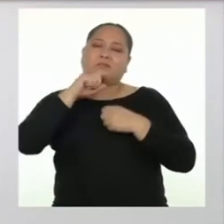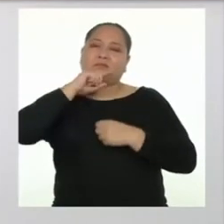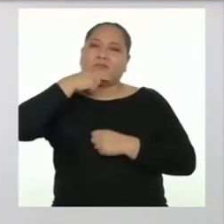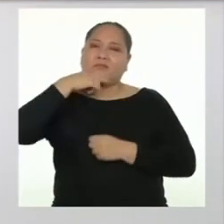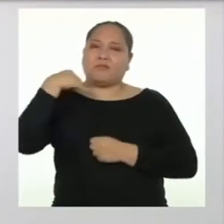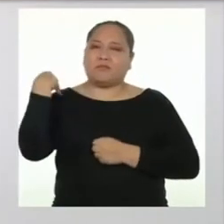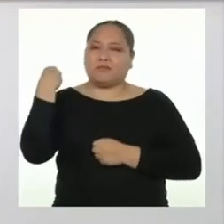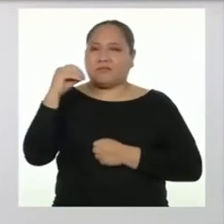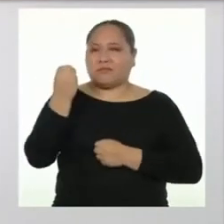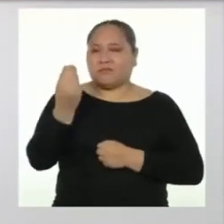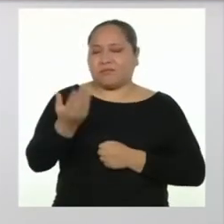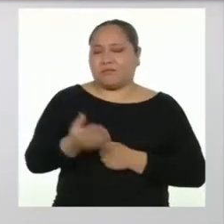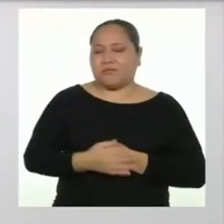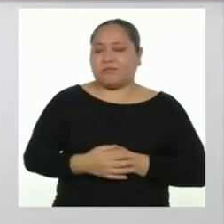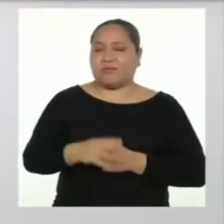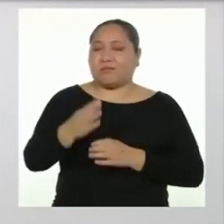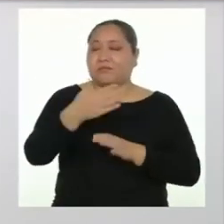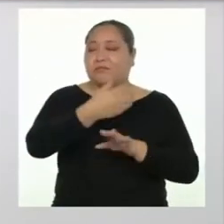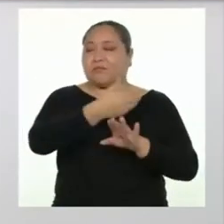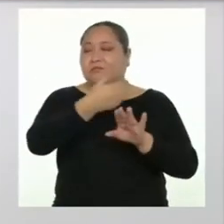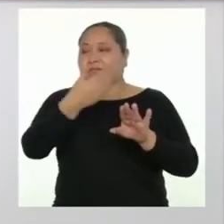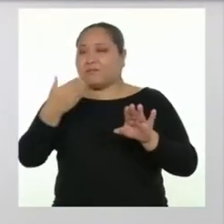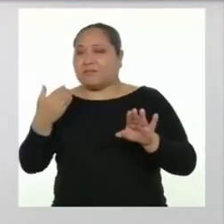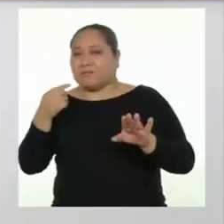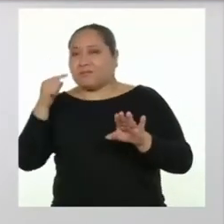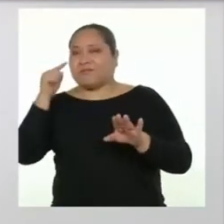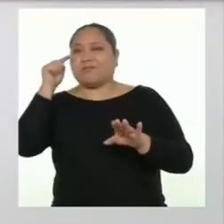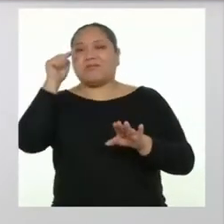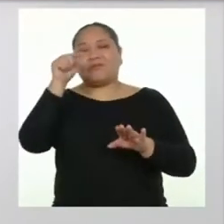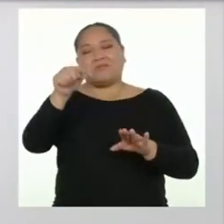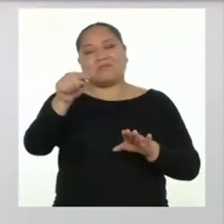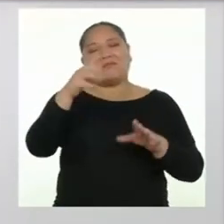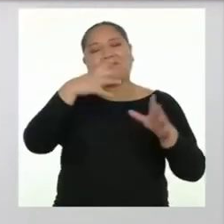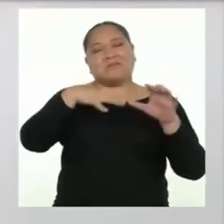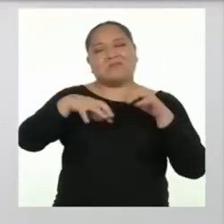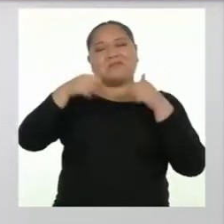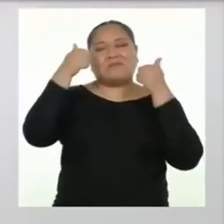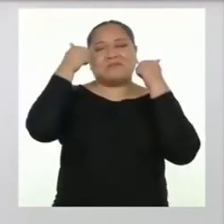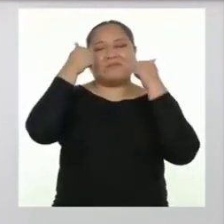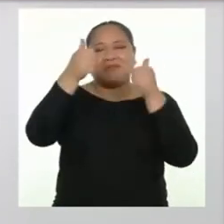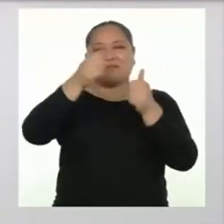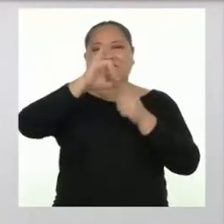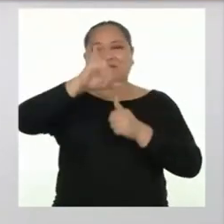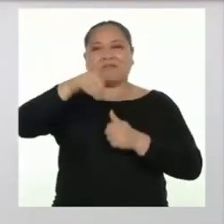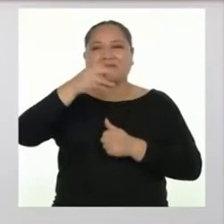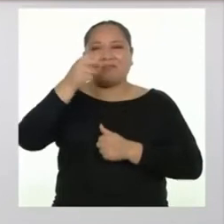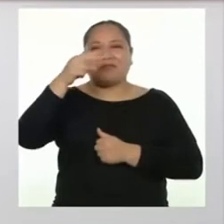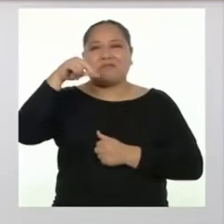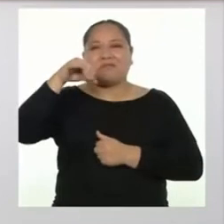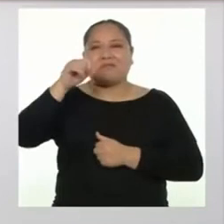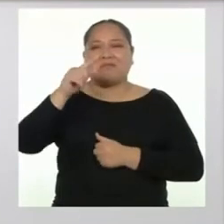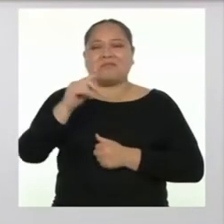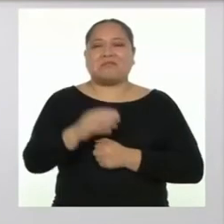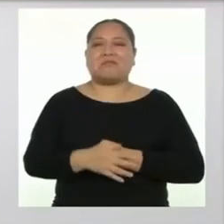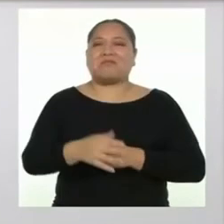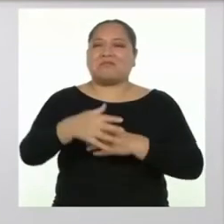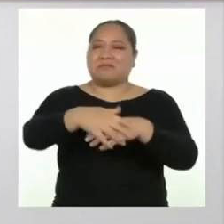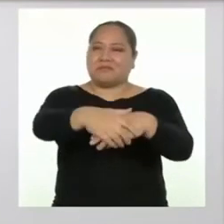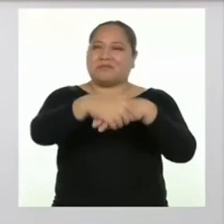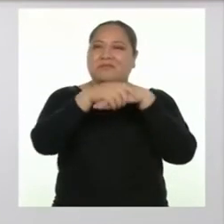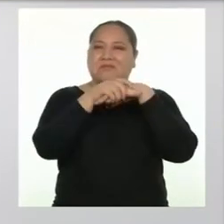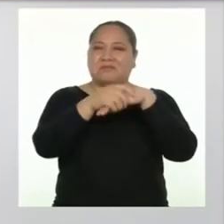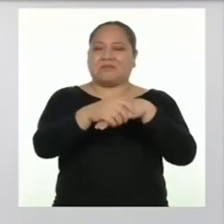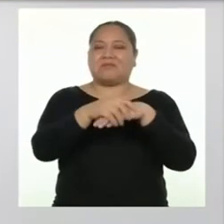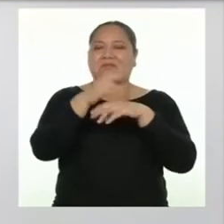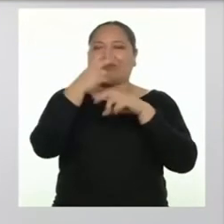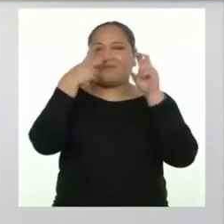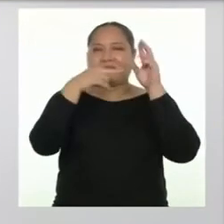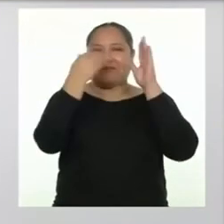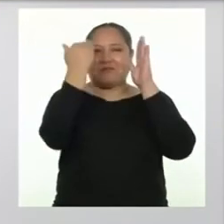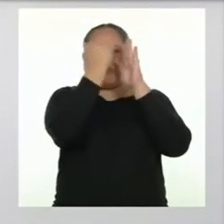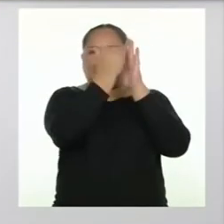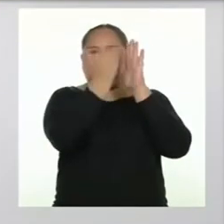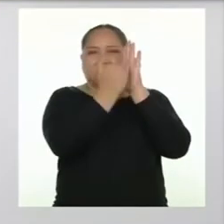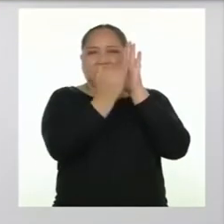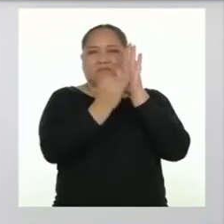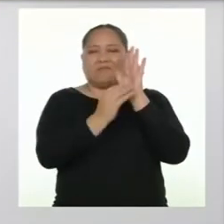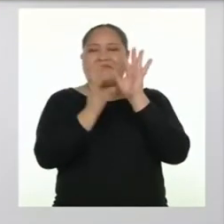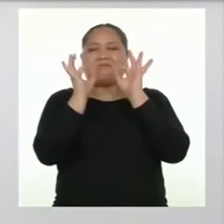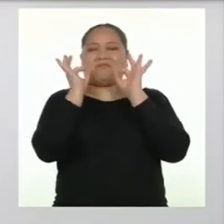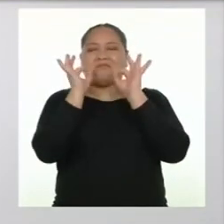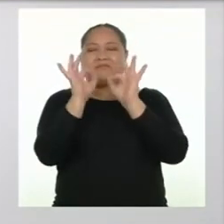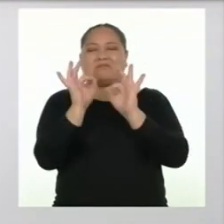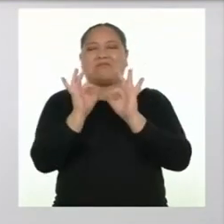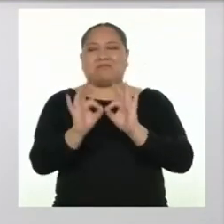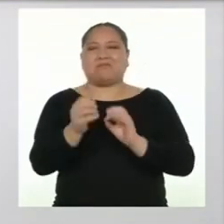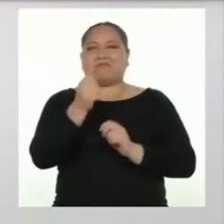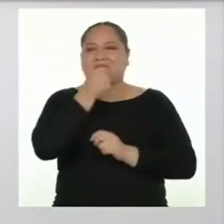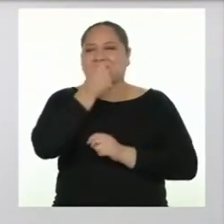las adolescentes. Por otro lado, lo hiciste muy bien, Jonathan. Te felicito. Veo que cumpliste con todas